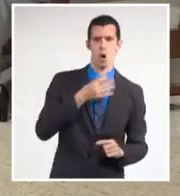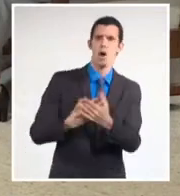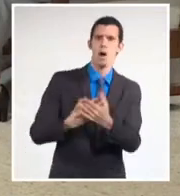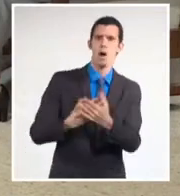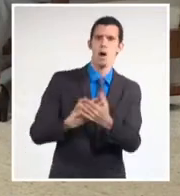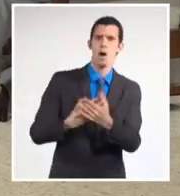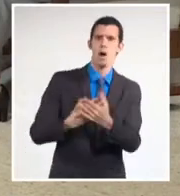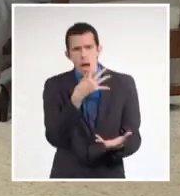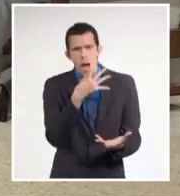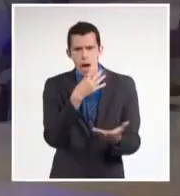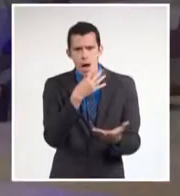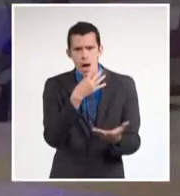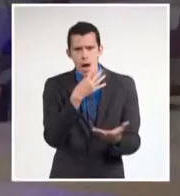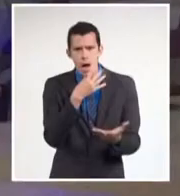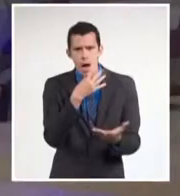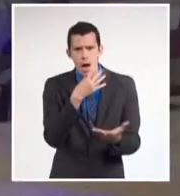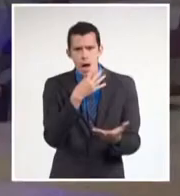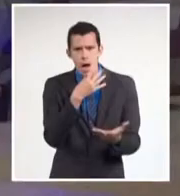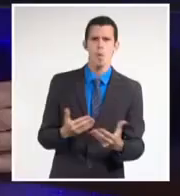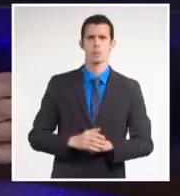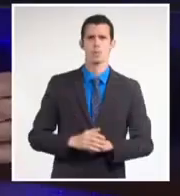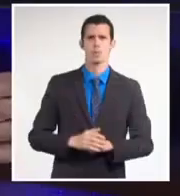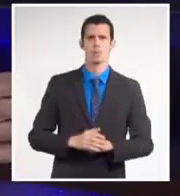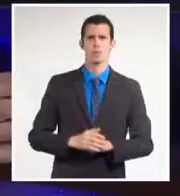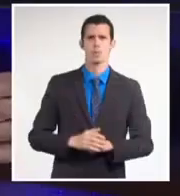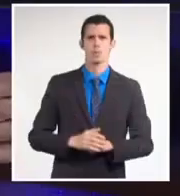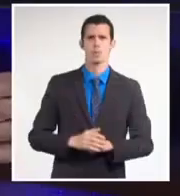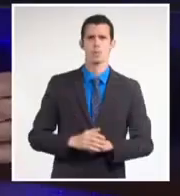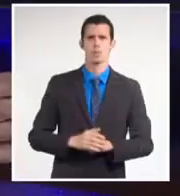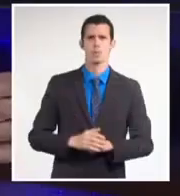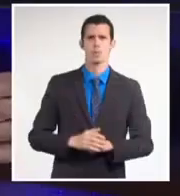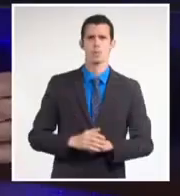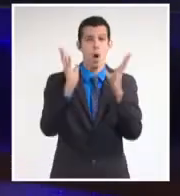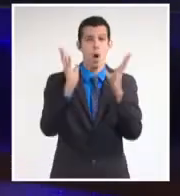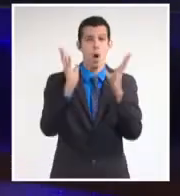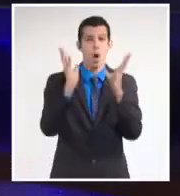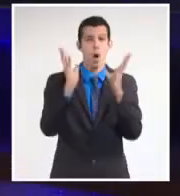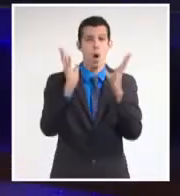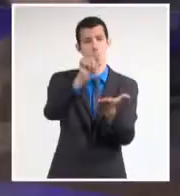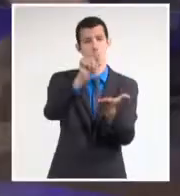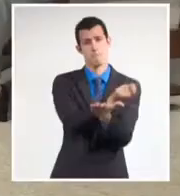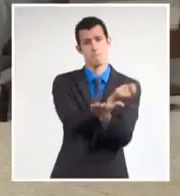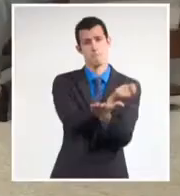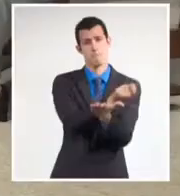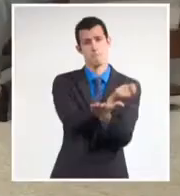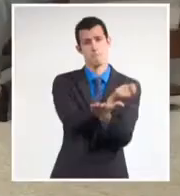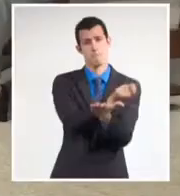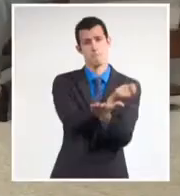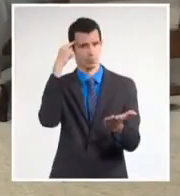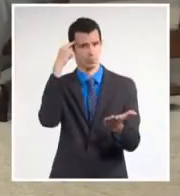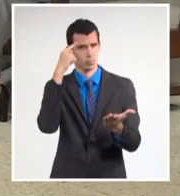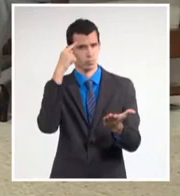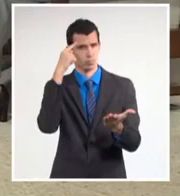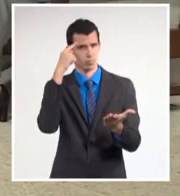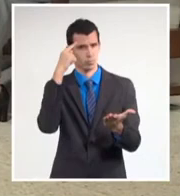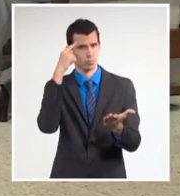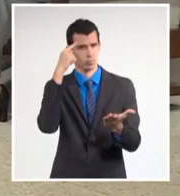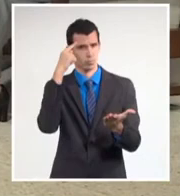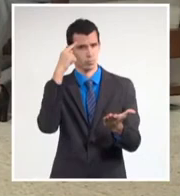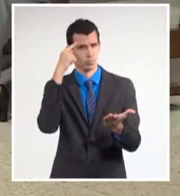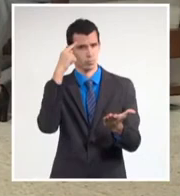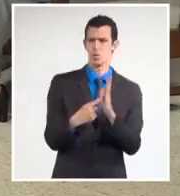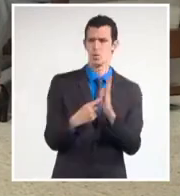tiempo. Indudablemente quedan todavía, Alina, aspectos para salir adelante de esta